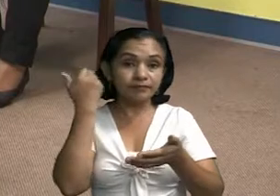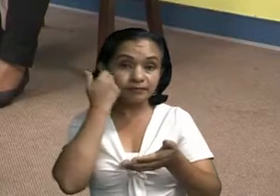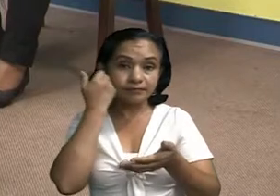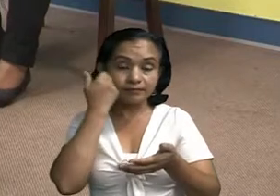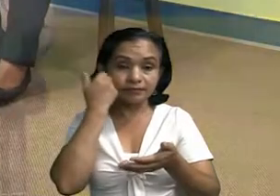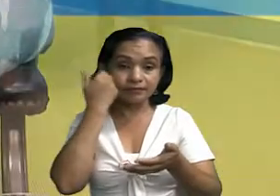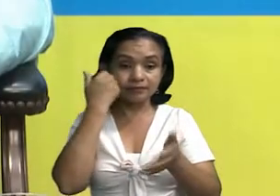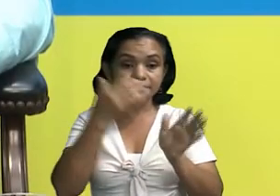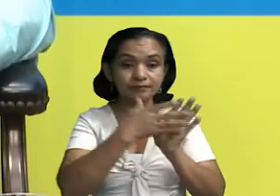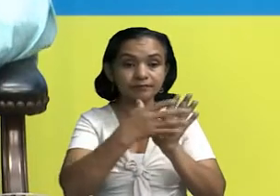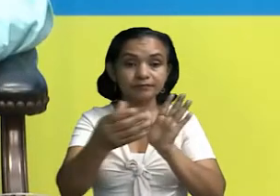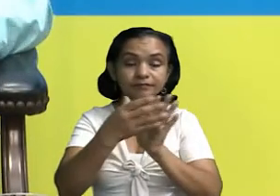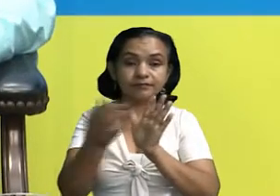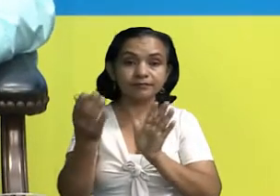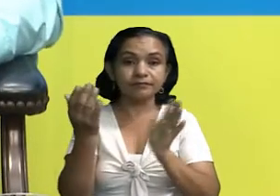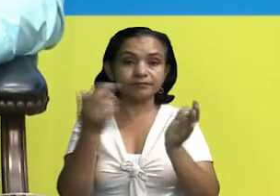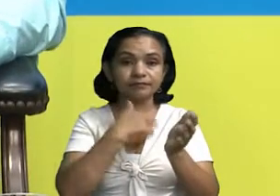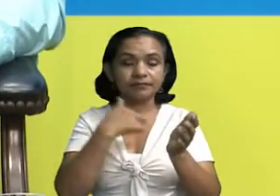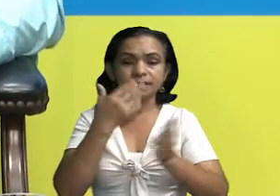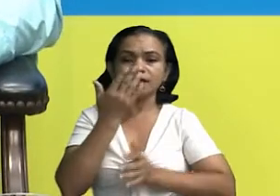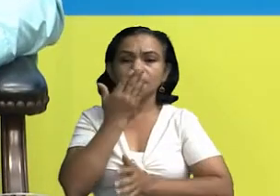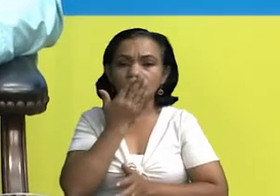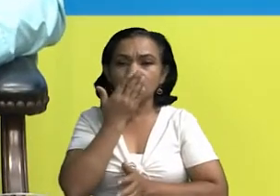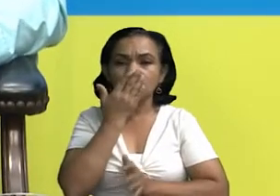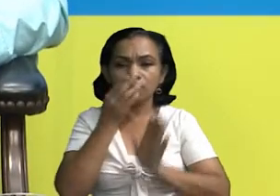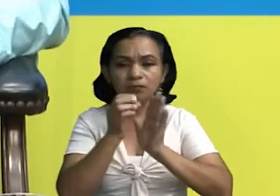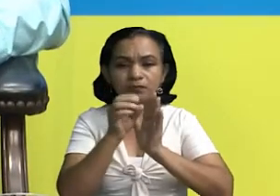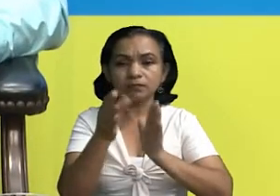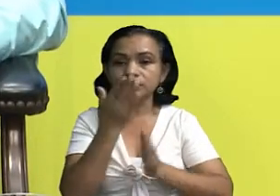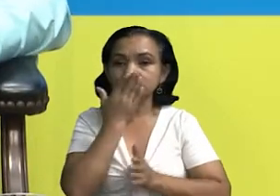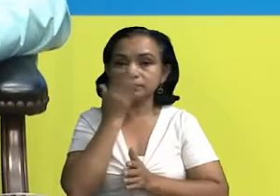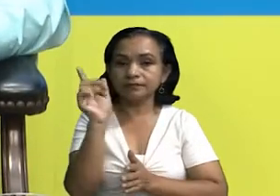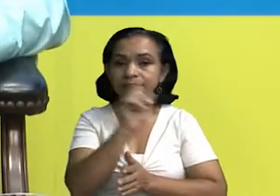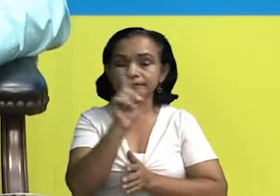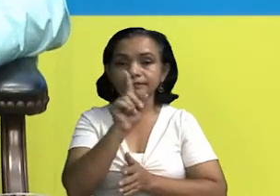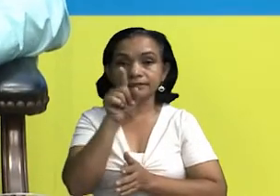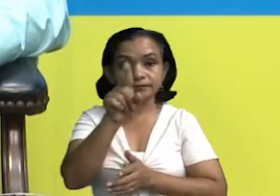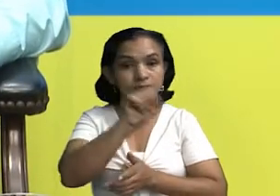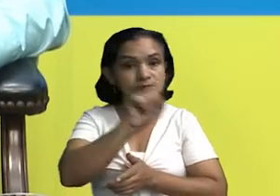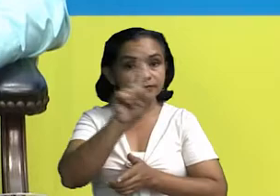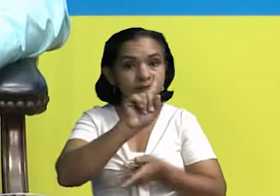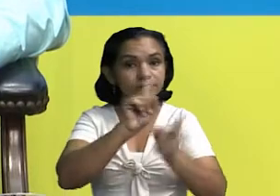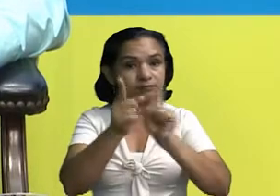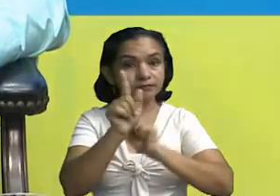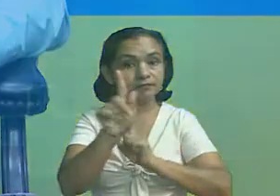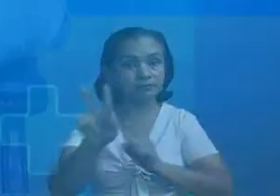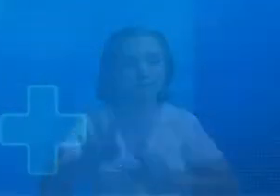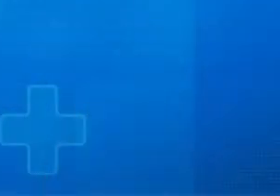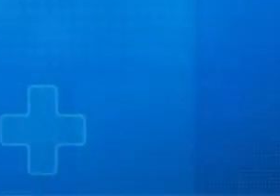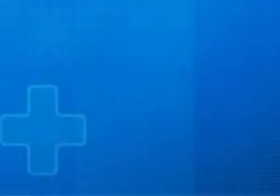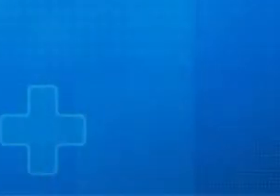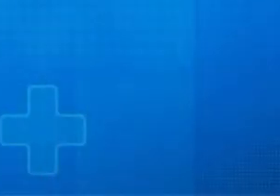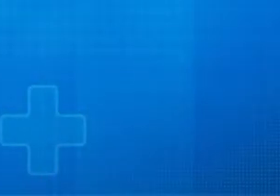se transmite simplemente por el hecho de toser y no taparse la boca. Usted no le cambie de canal, ya regresamos.